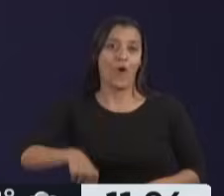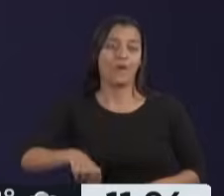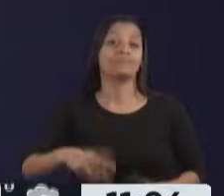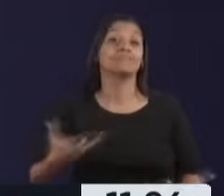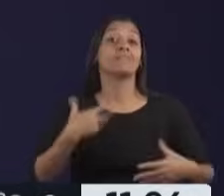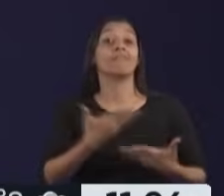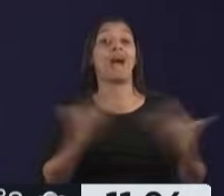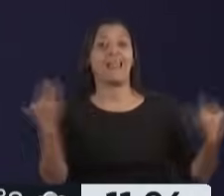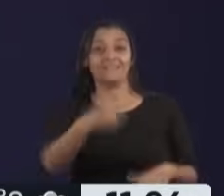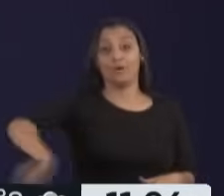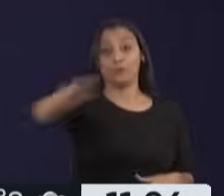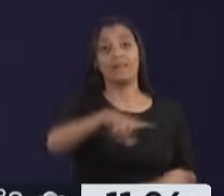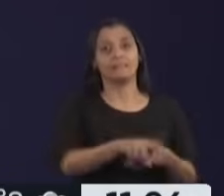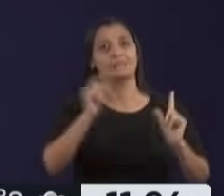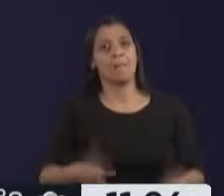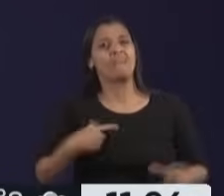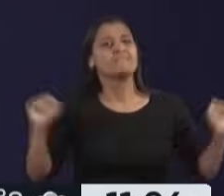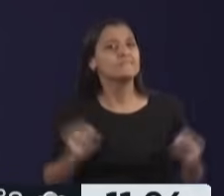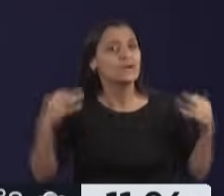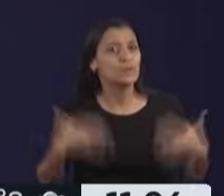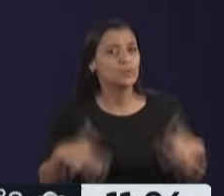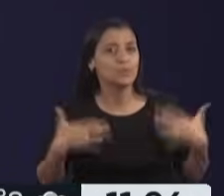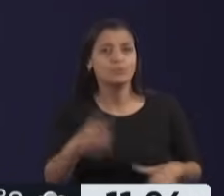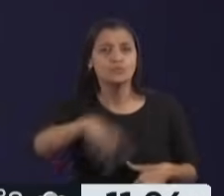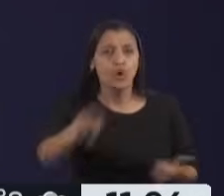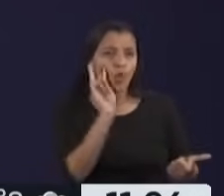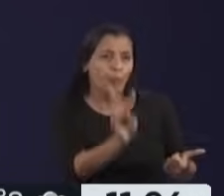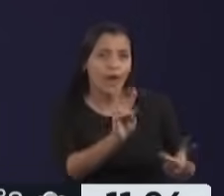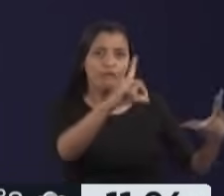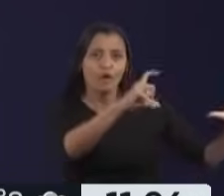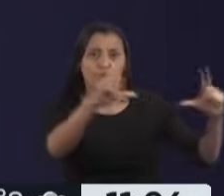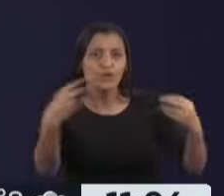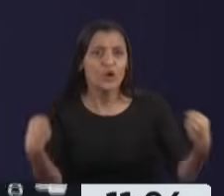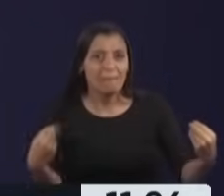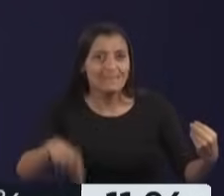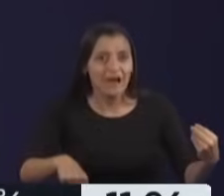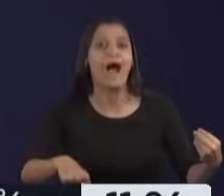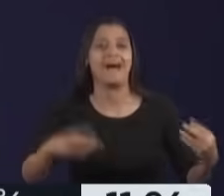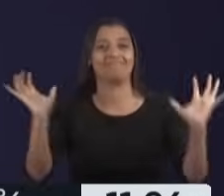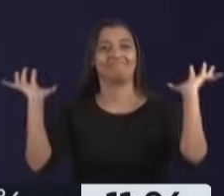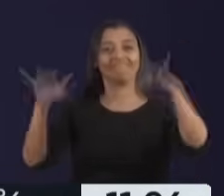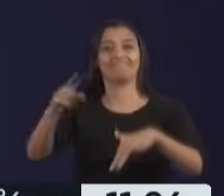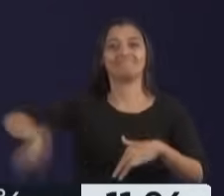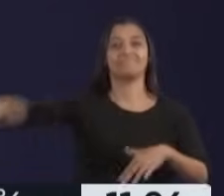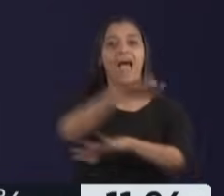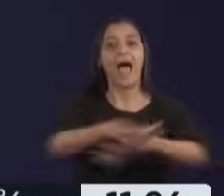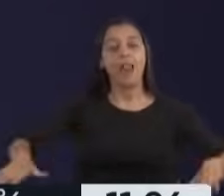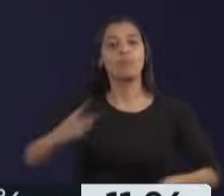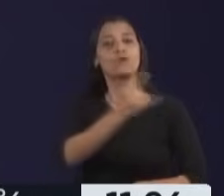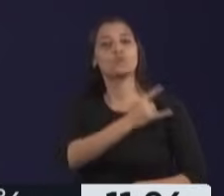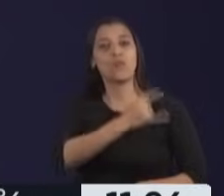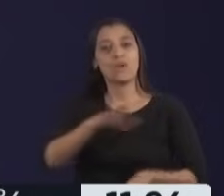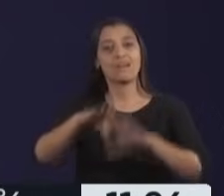feliz por mí también, porque la verdad me congelaba acá. ¿Están todos sacando fotos? ¿Qué pasa? Hoy tenemos a los chicos de la